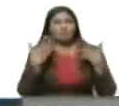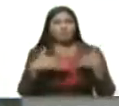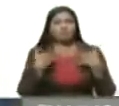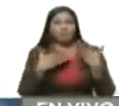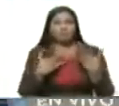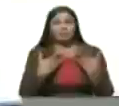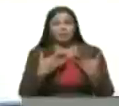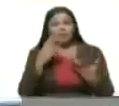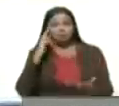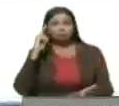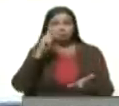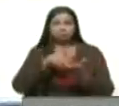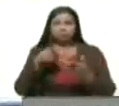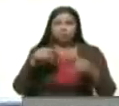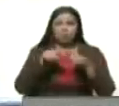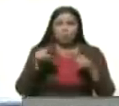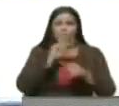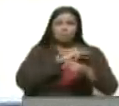de civismo,